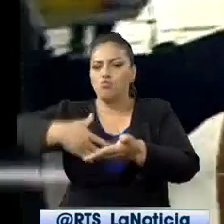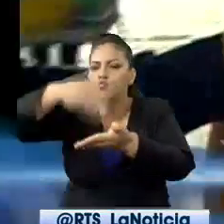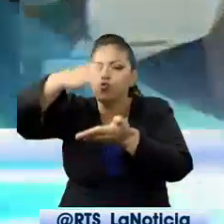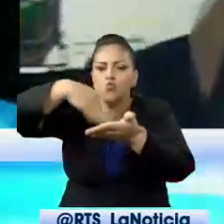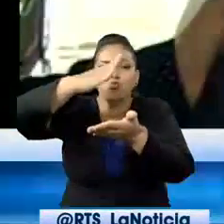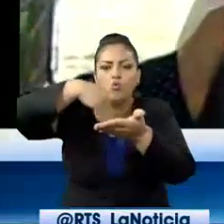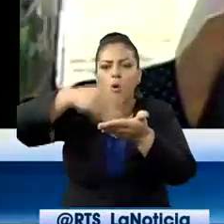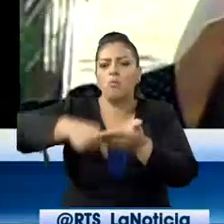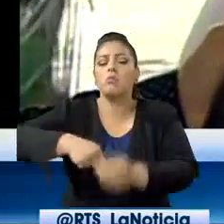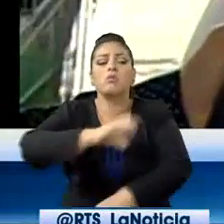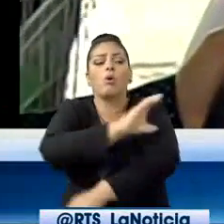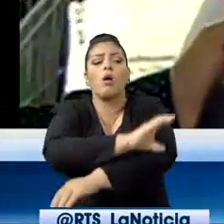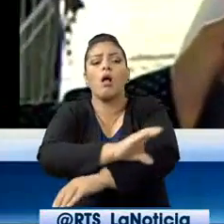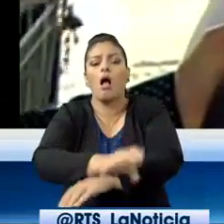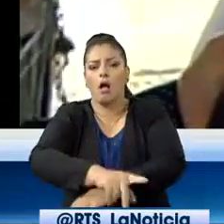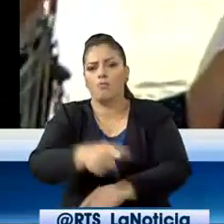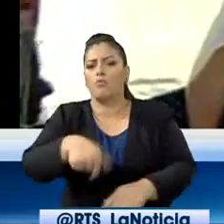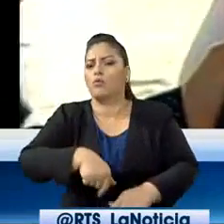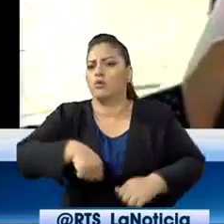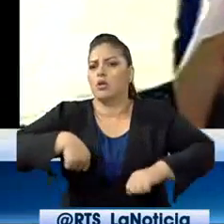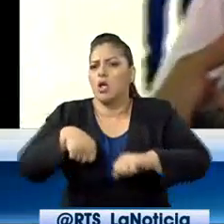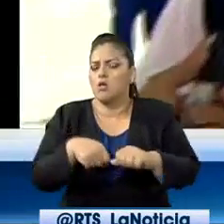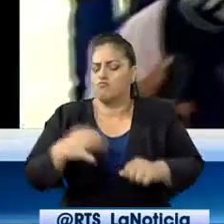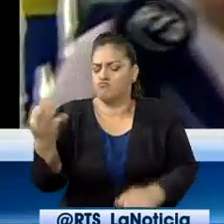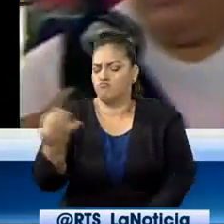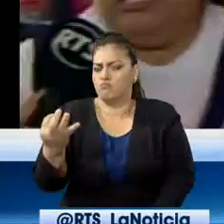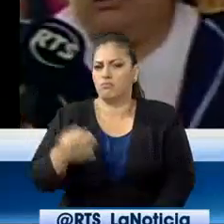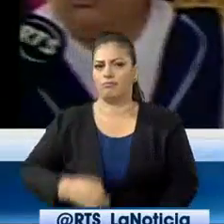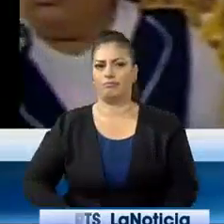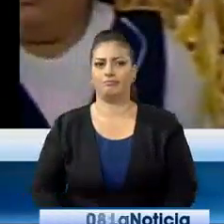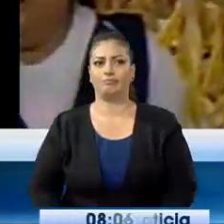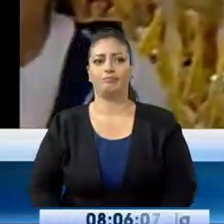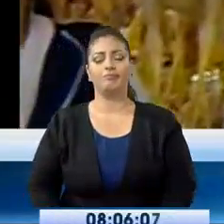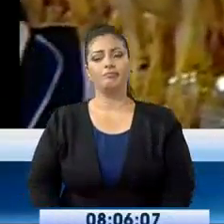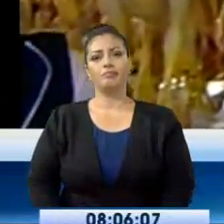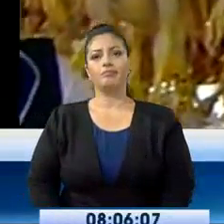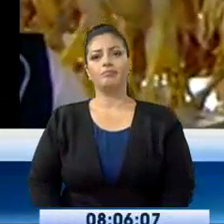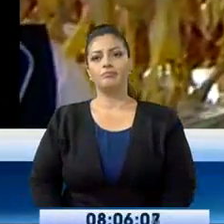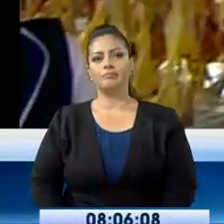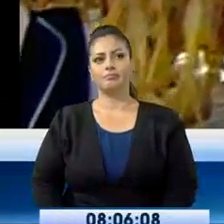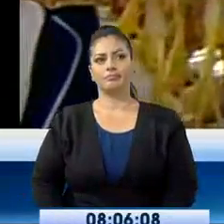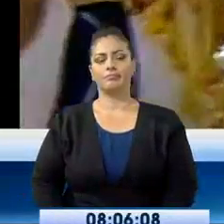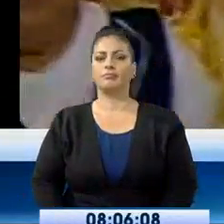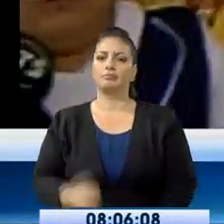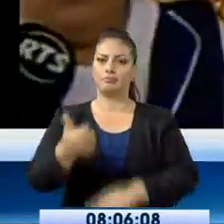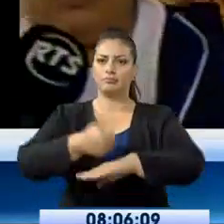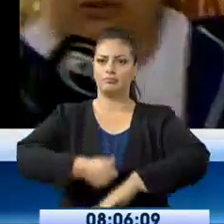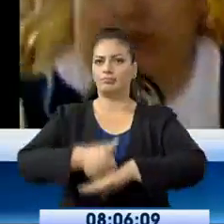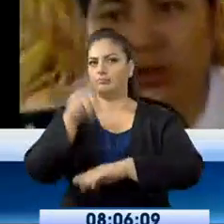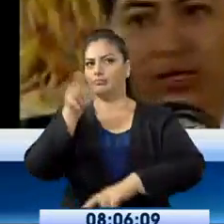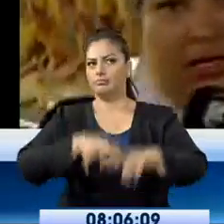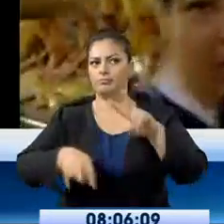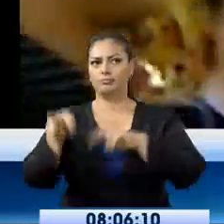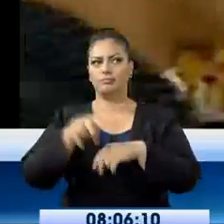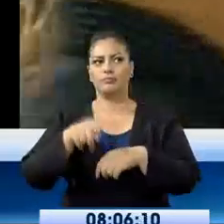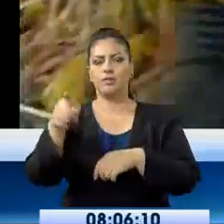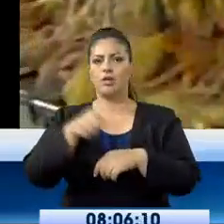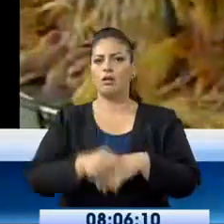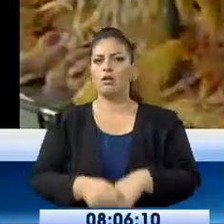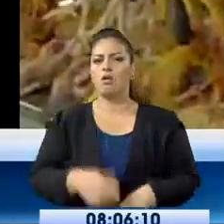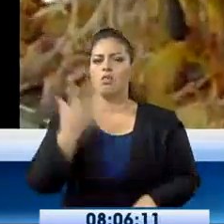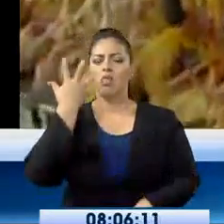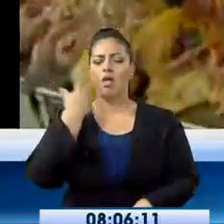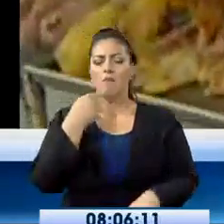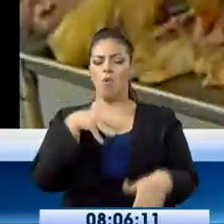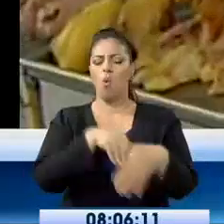esté controlando el precio y cómo están los animales frescos. Todo, estamos aquí, traemos todos los días que hay en el pollo